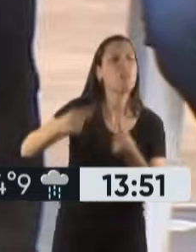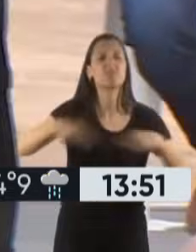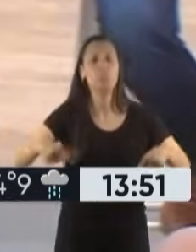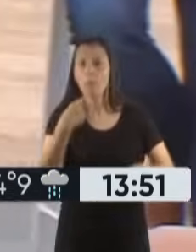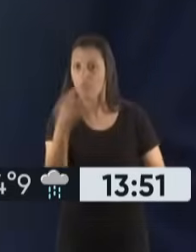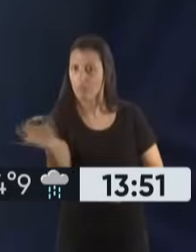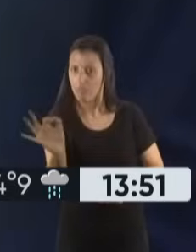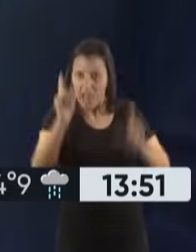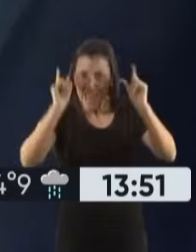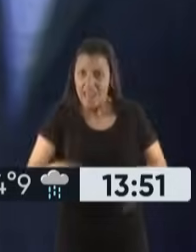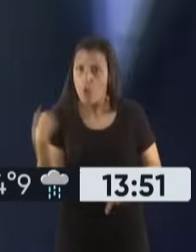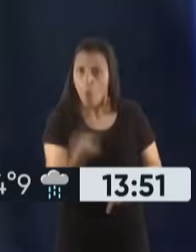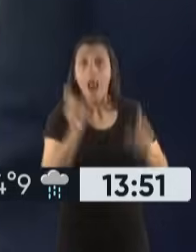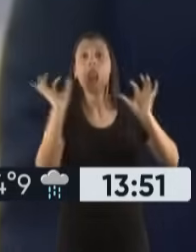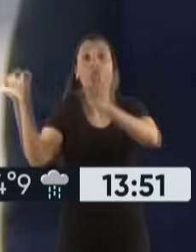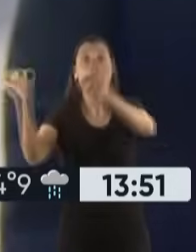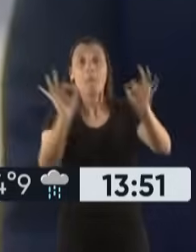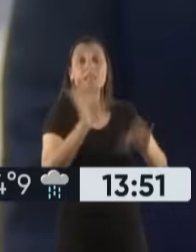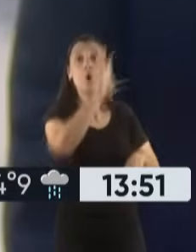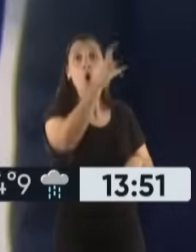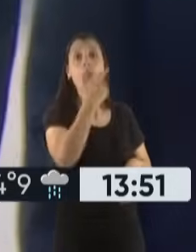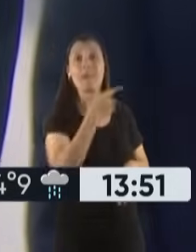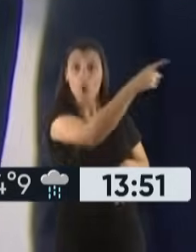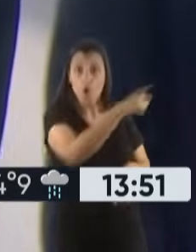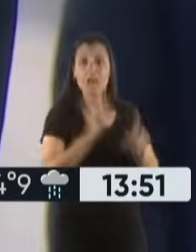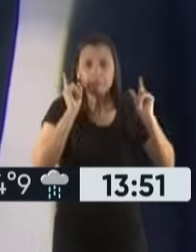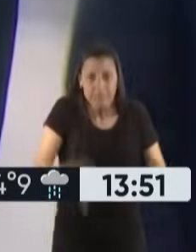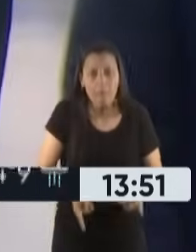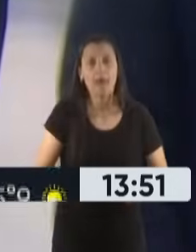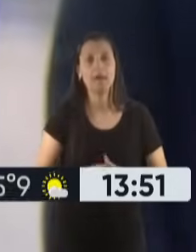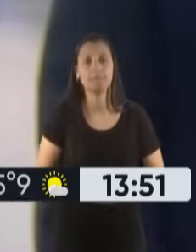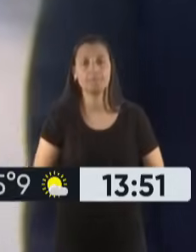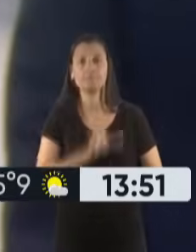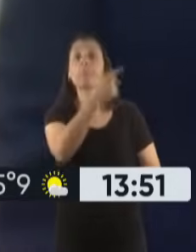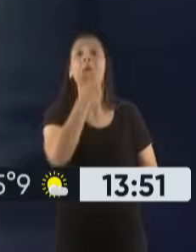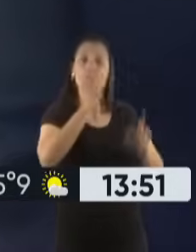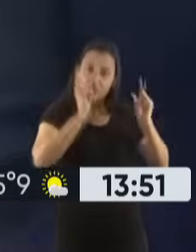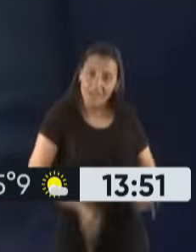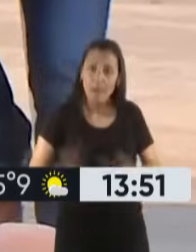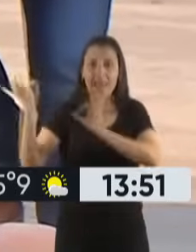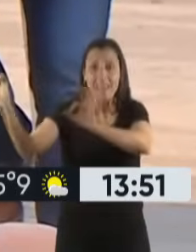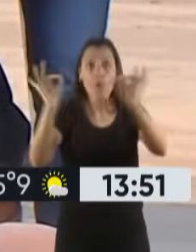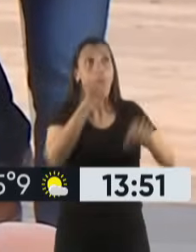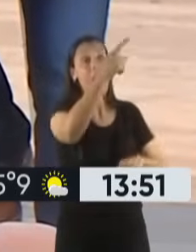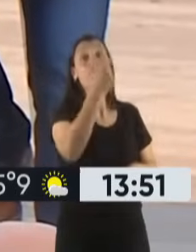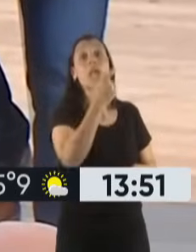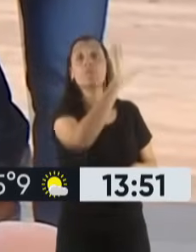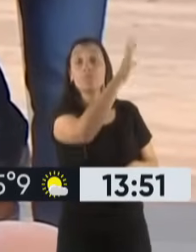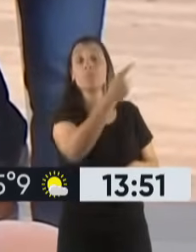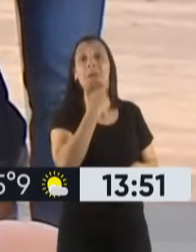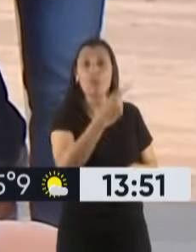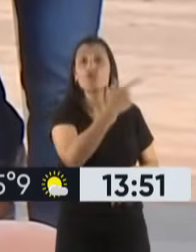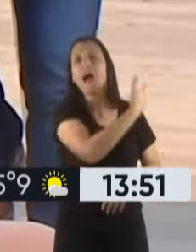al gobierno. Y lo hicimos en Mendoza. Y lo hicimos en Mendoza, donde gobiernan opositores